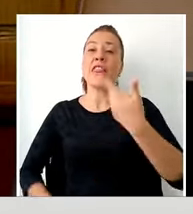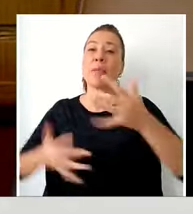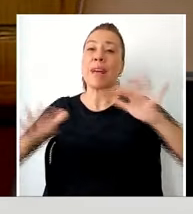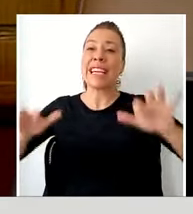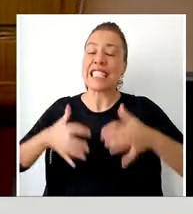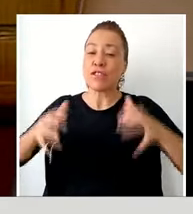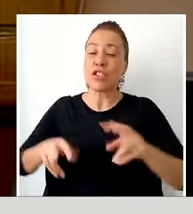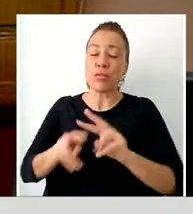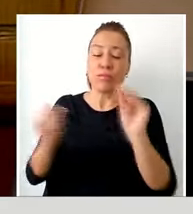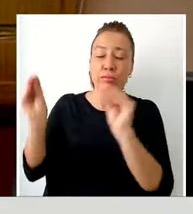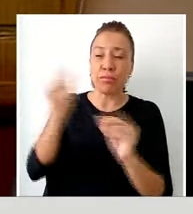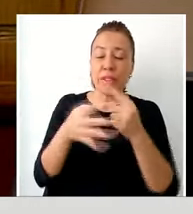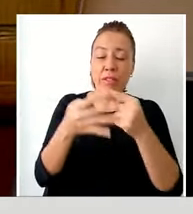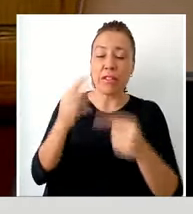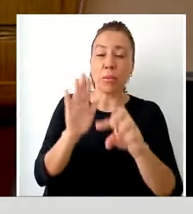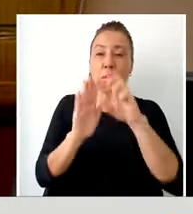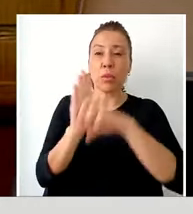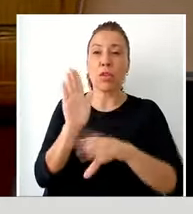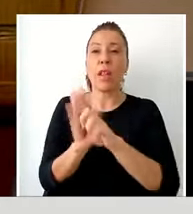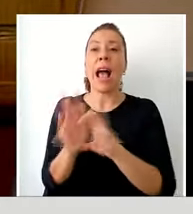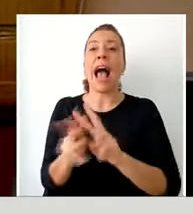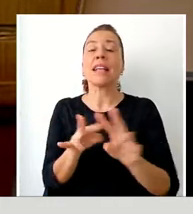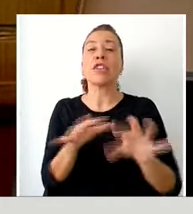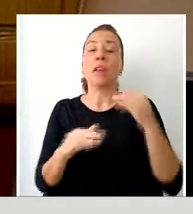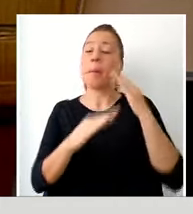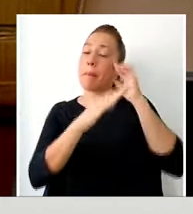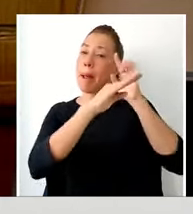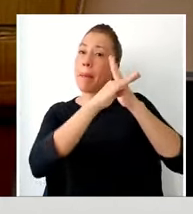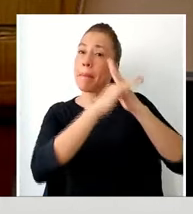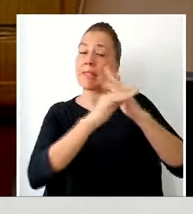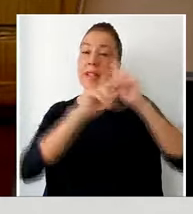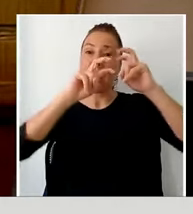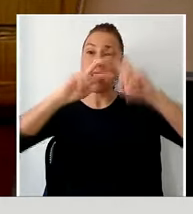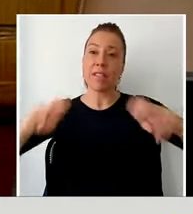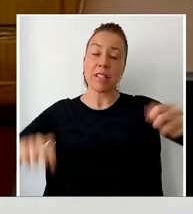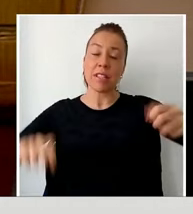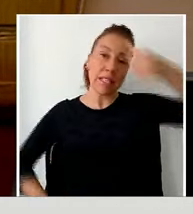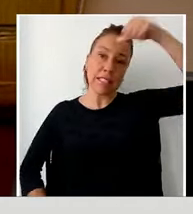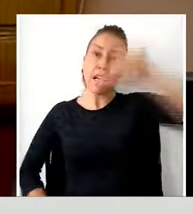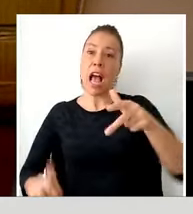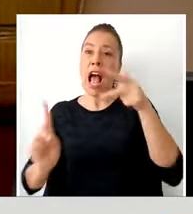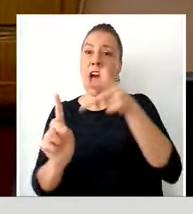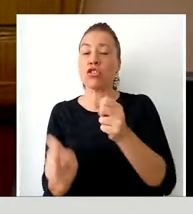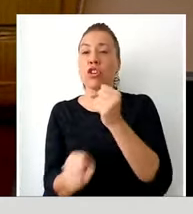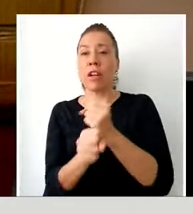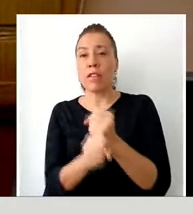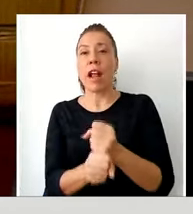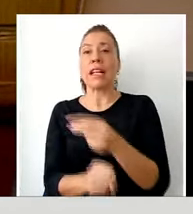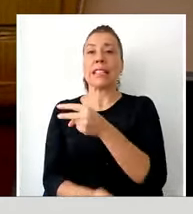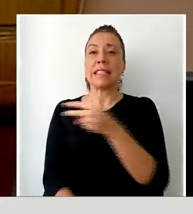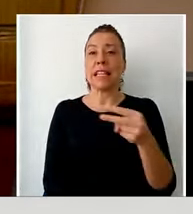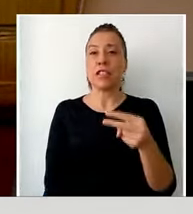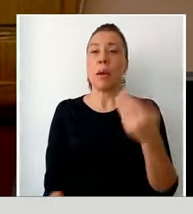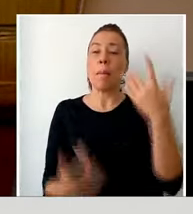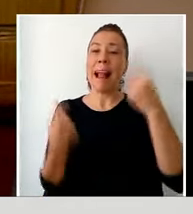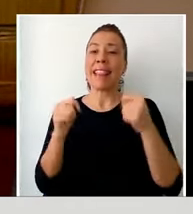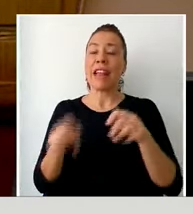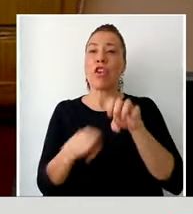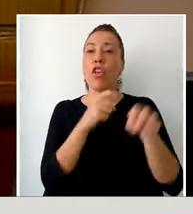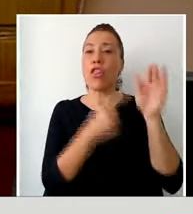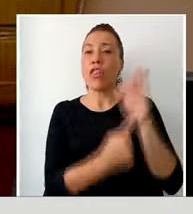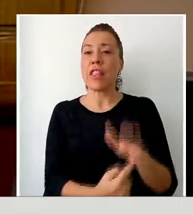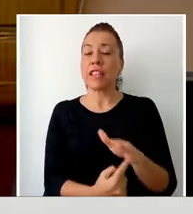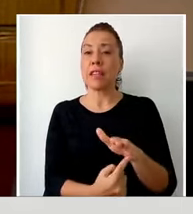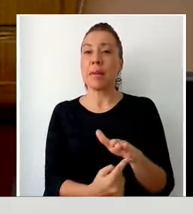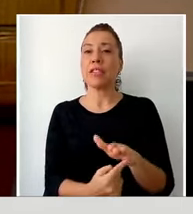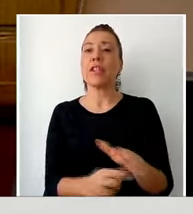implementar medidas que prevengan investiguen y sancionen el acoso laboral sexual maltrato y discriminación en los ámbitos del